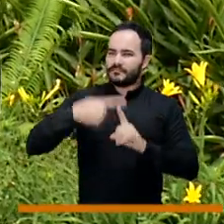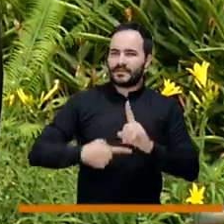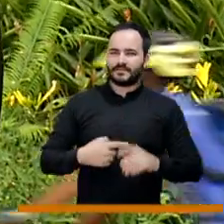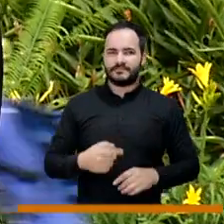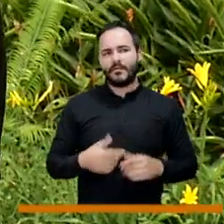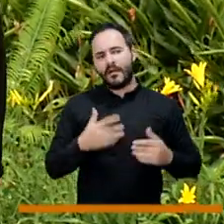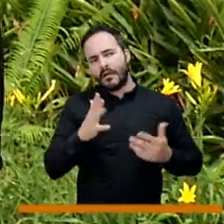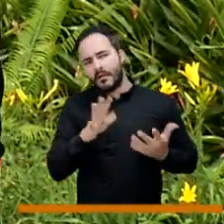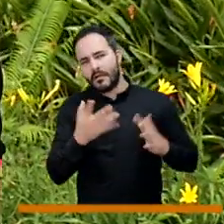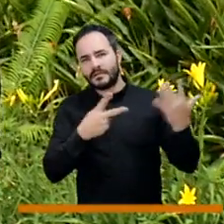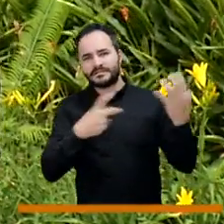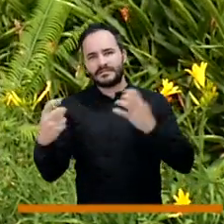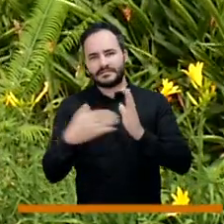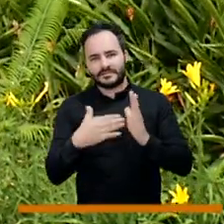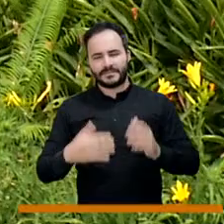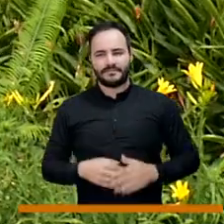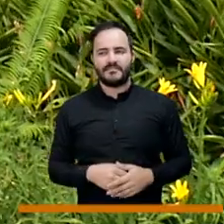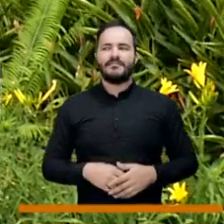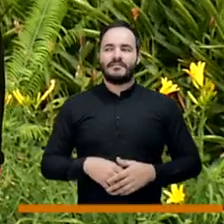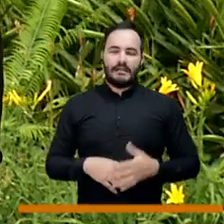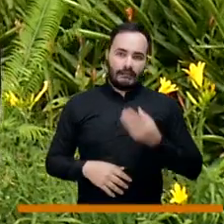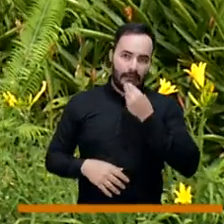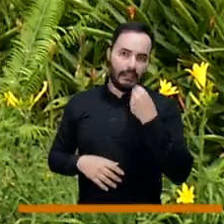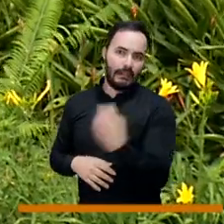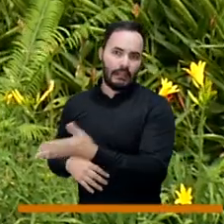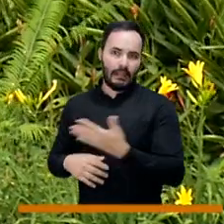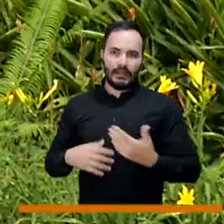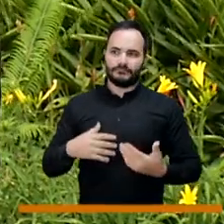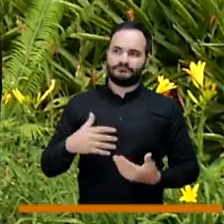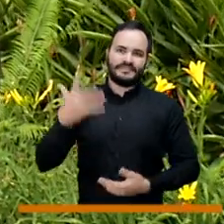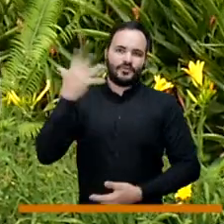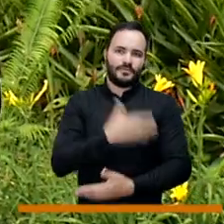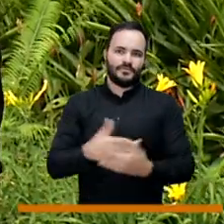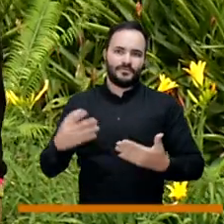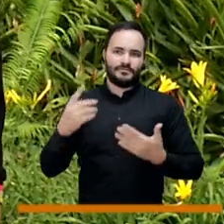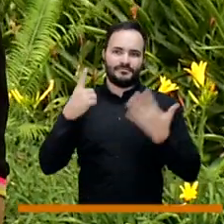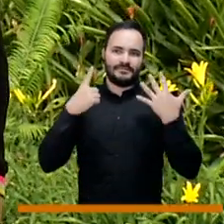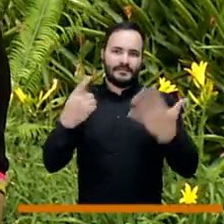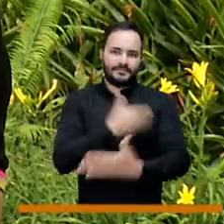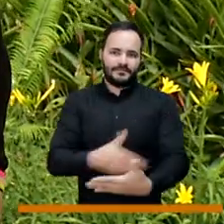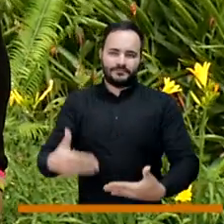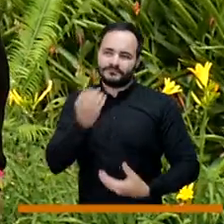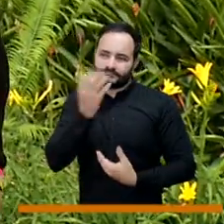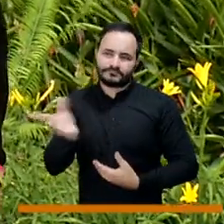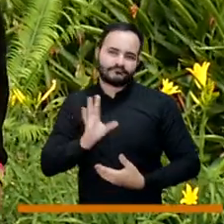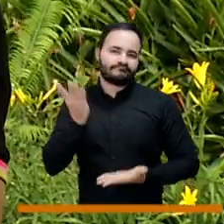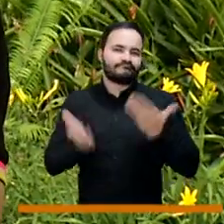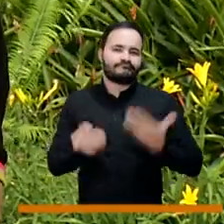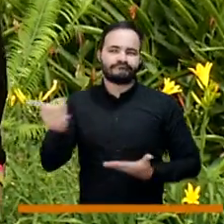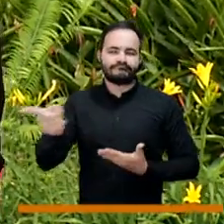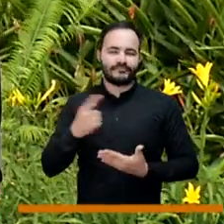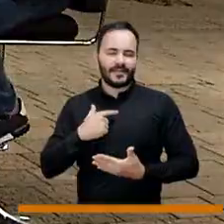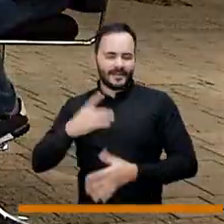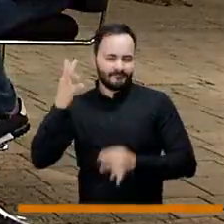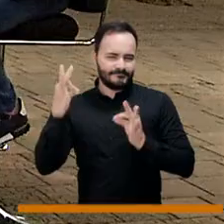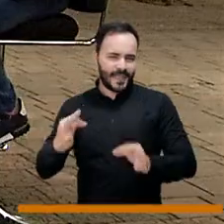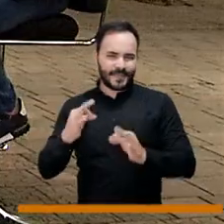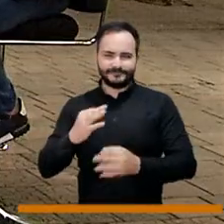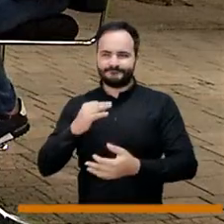pesos. Obviamente no les digo cuánto se van a ganar, porque también lo que ellos ganan también depende del servicio que ellos presten y de la clientela que